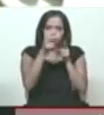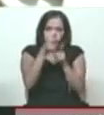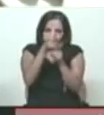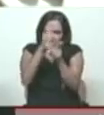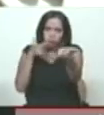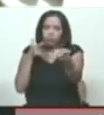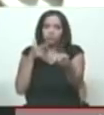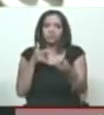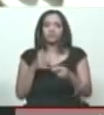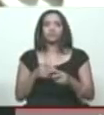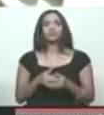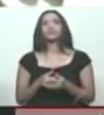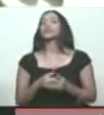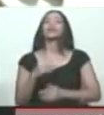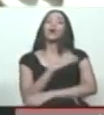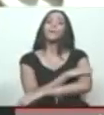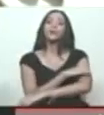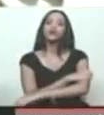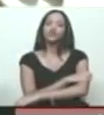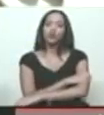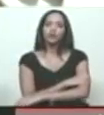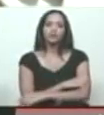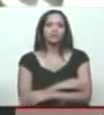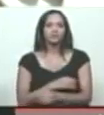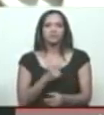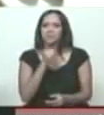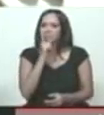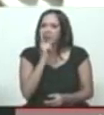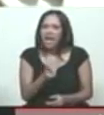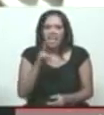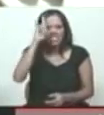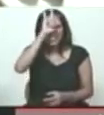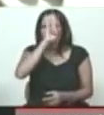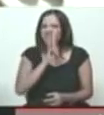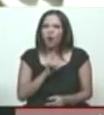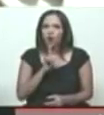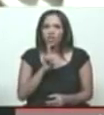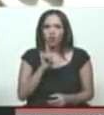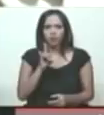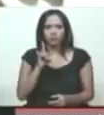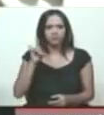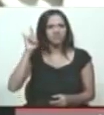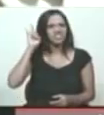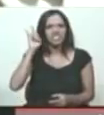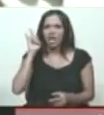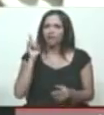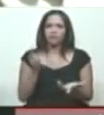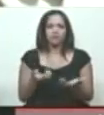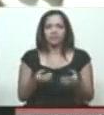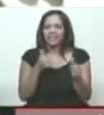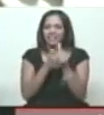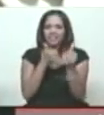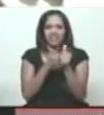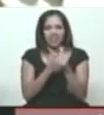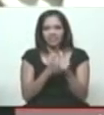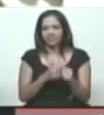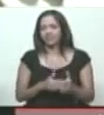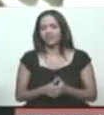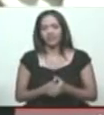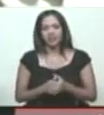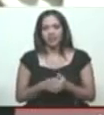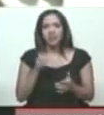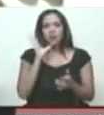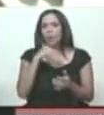esta derecha perversa, diabólica, el títere diabólico, está detrás de este ataque. No tenga ninguna duda,